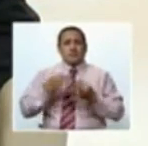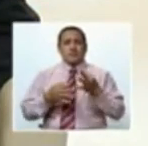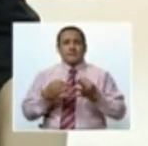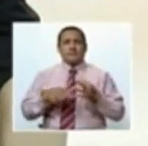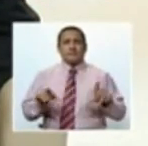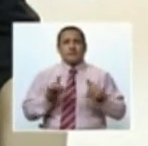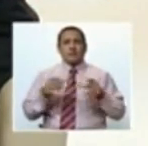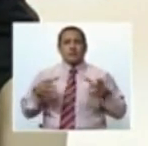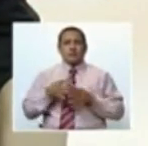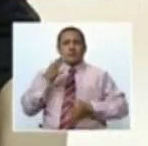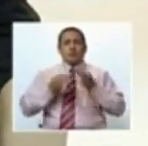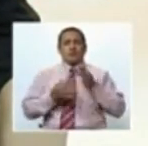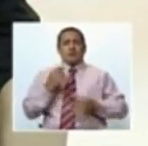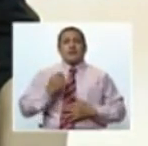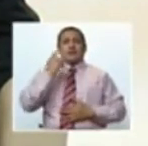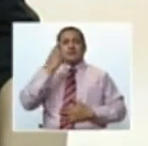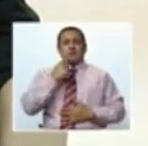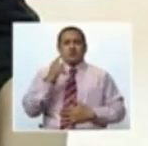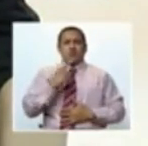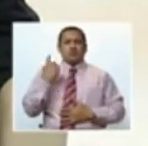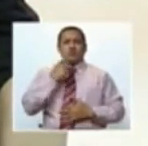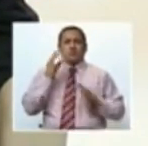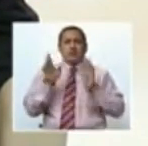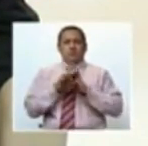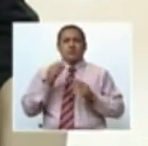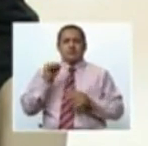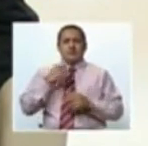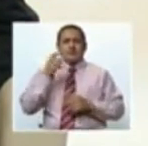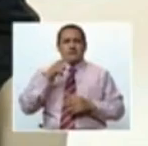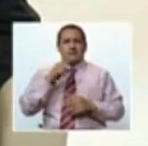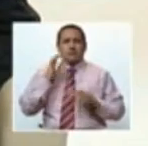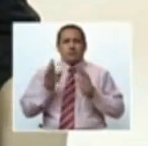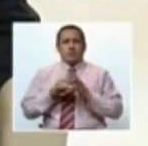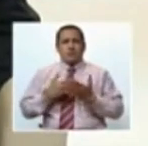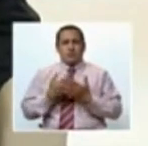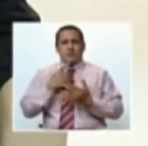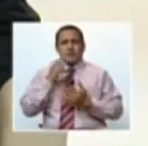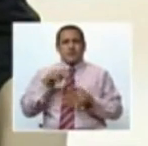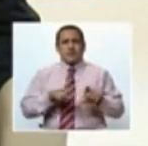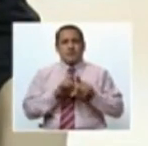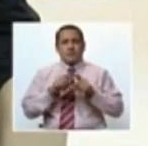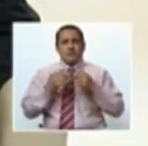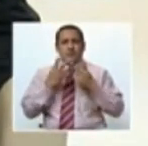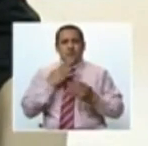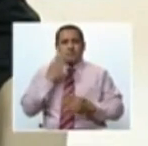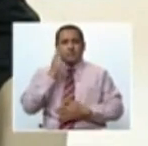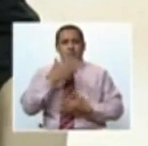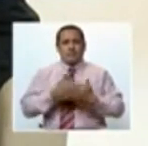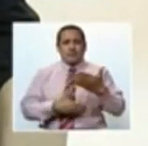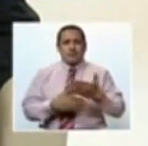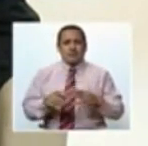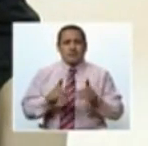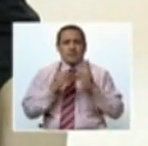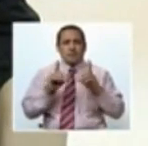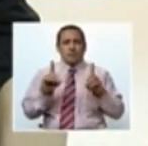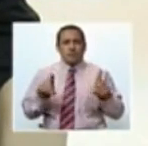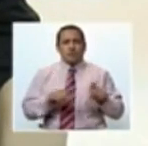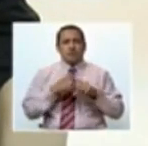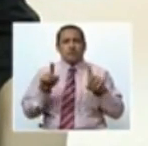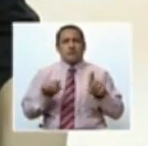y el Poder Judicial entiende no solo que sí, corresponde amparar esta pretensión y por lo tanto declarar